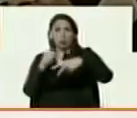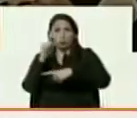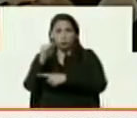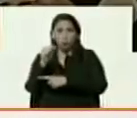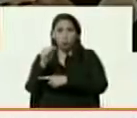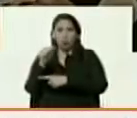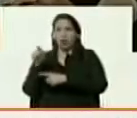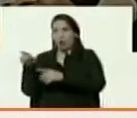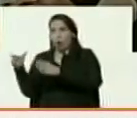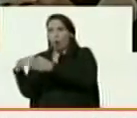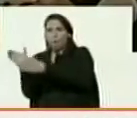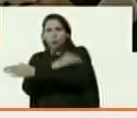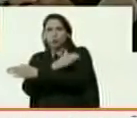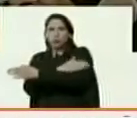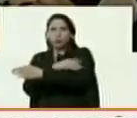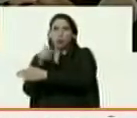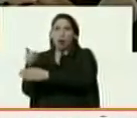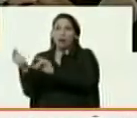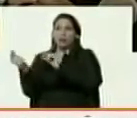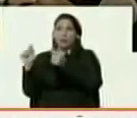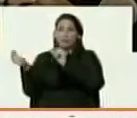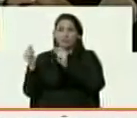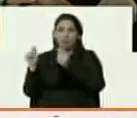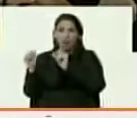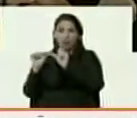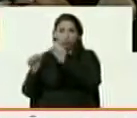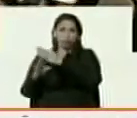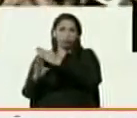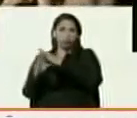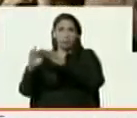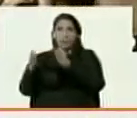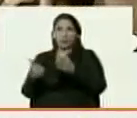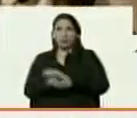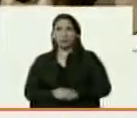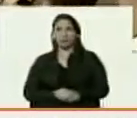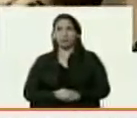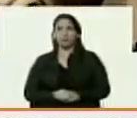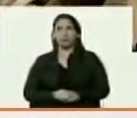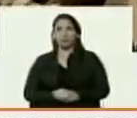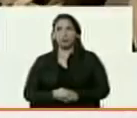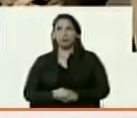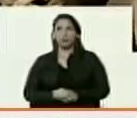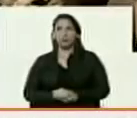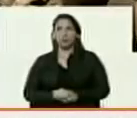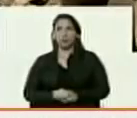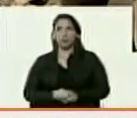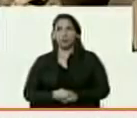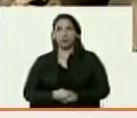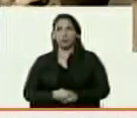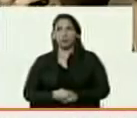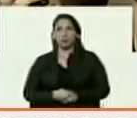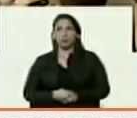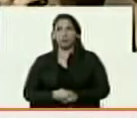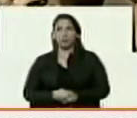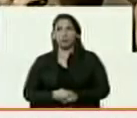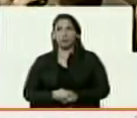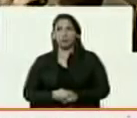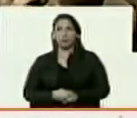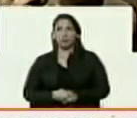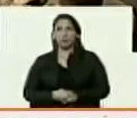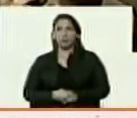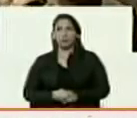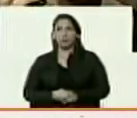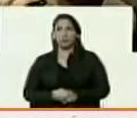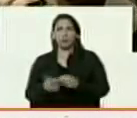desacato está en el debate permanente de la mesa. ¿Y qué pasa? ¿Y qué le dice ustedes? Que hoy por hoy de la fracción de Gran Polo Patriótico, en este